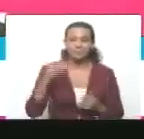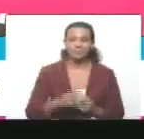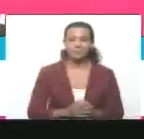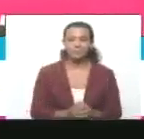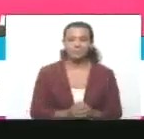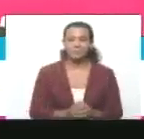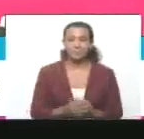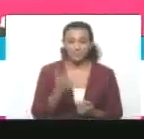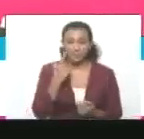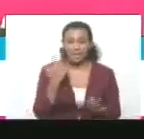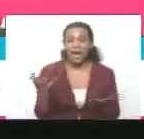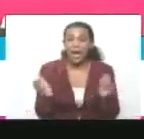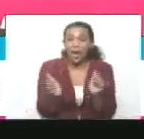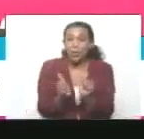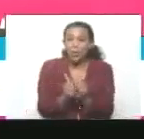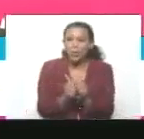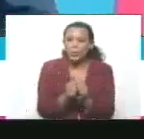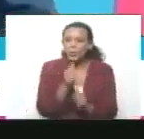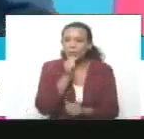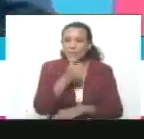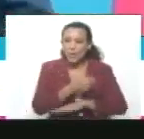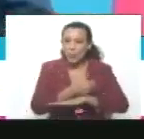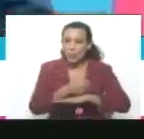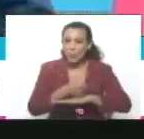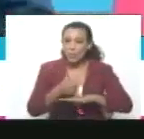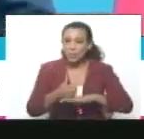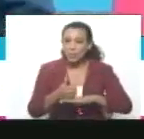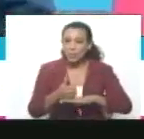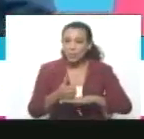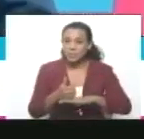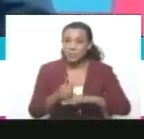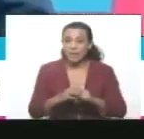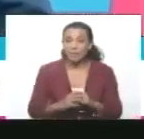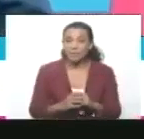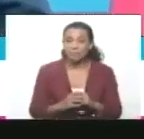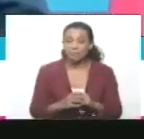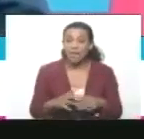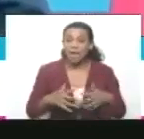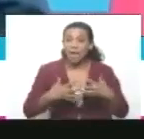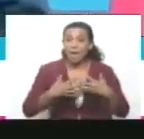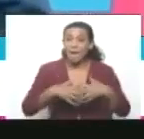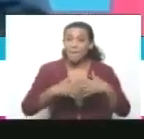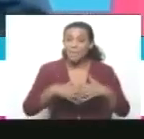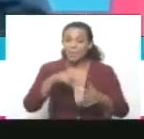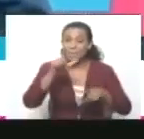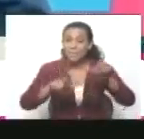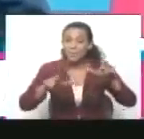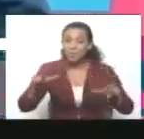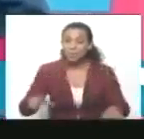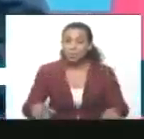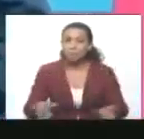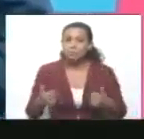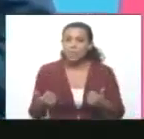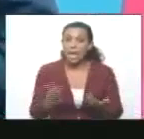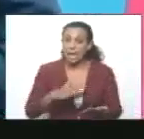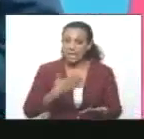Él viene acompañado de unos fuertes empresarios turcos que creen en